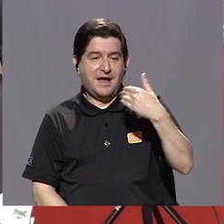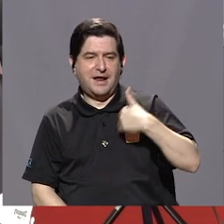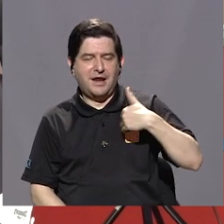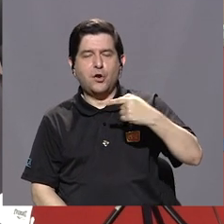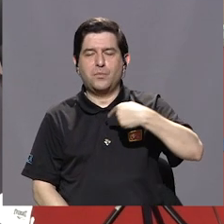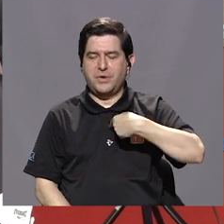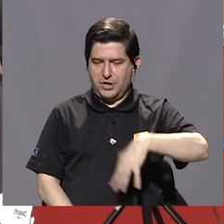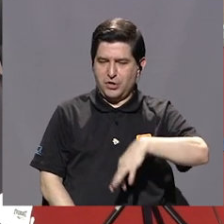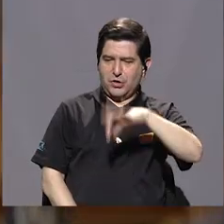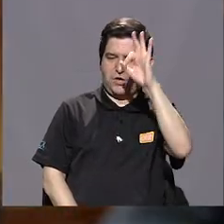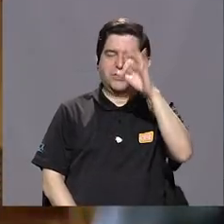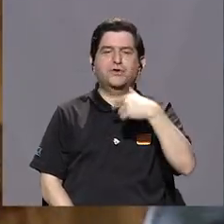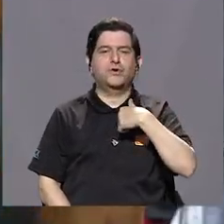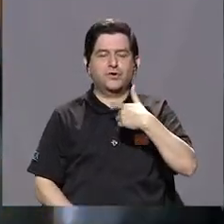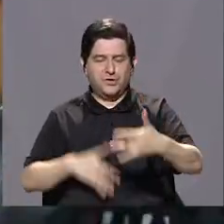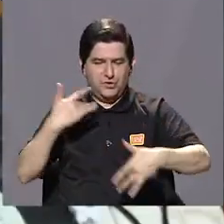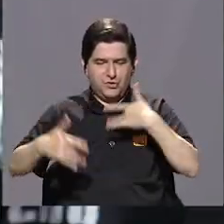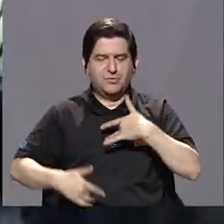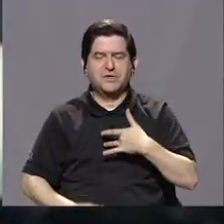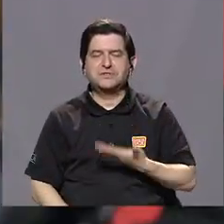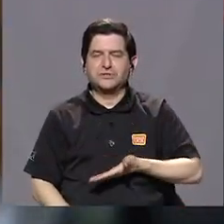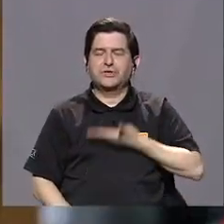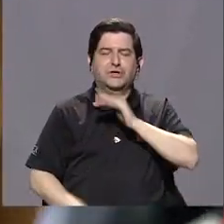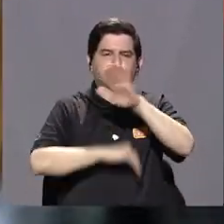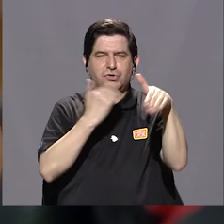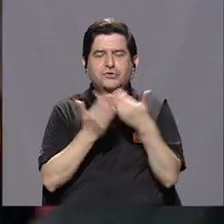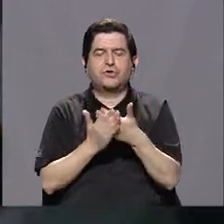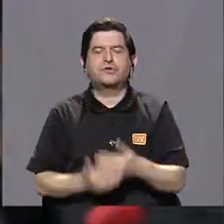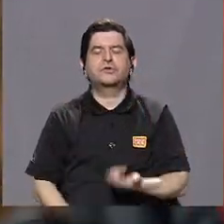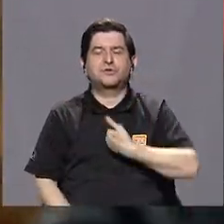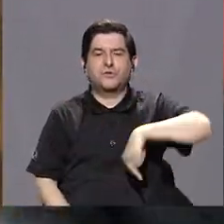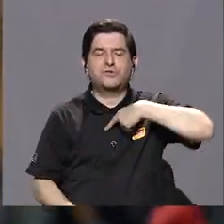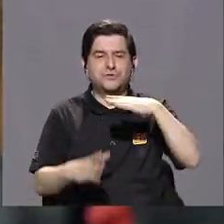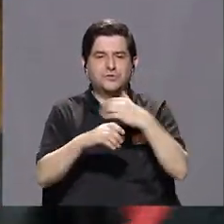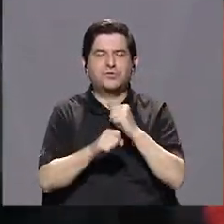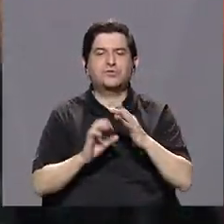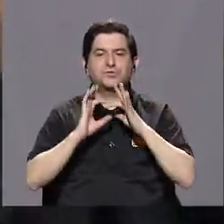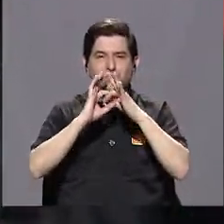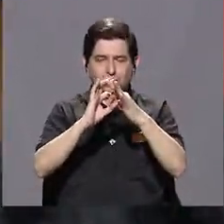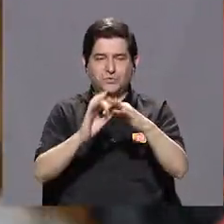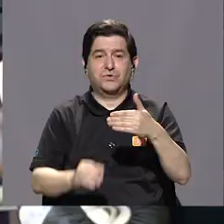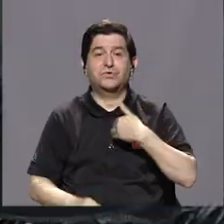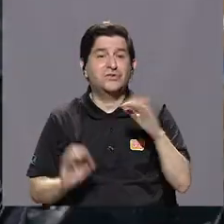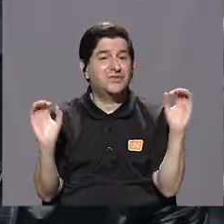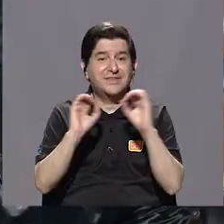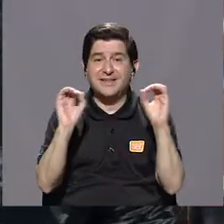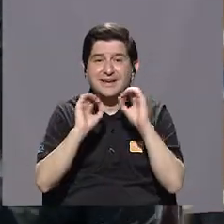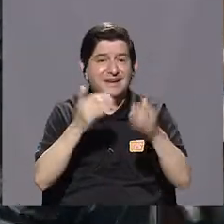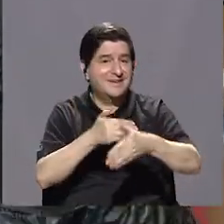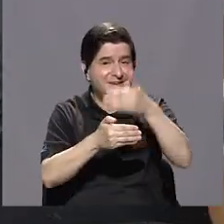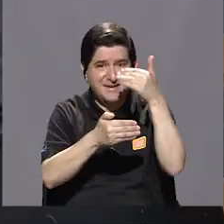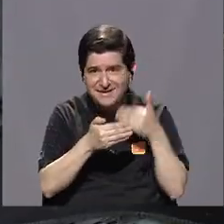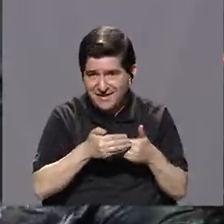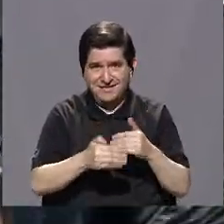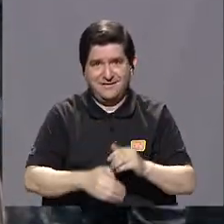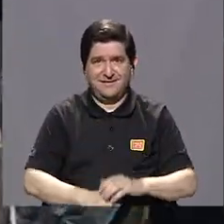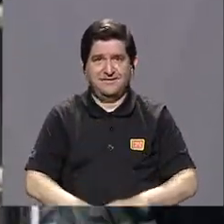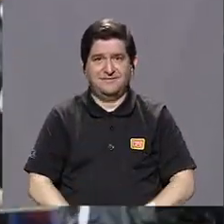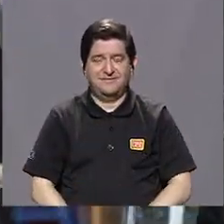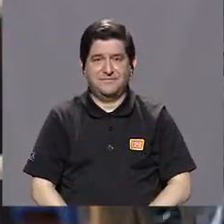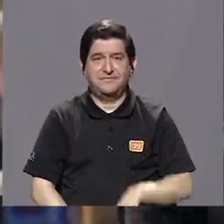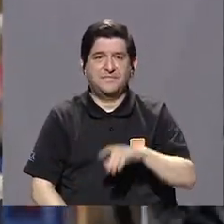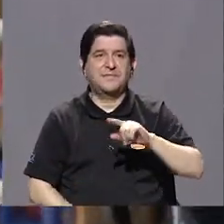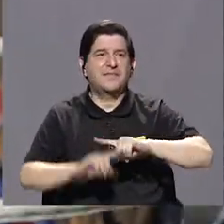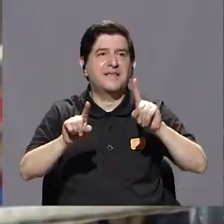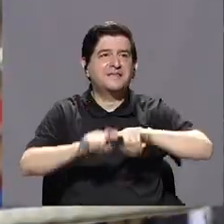escogí y me siento orgullosa de absolutamente todo lo que hemos conseguido juntos porque no teníamos nada. Y de alguna